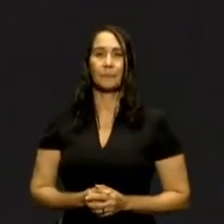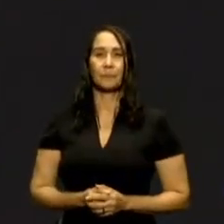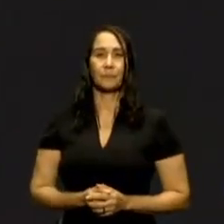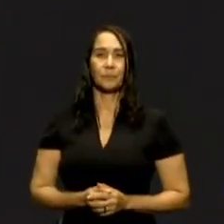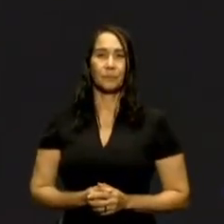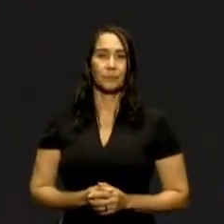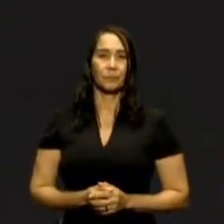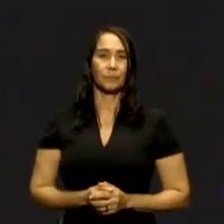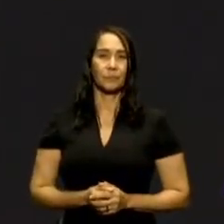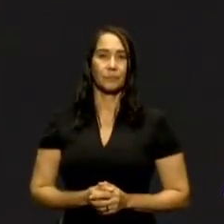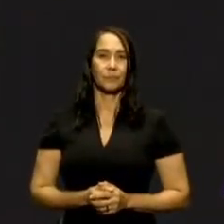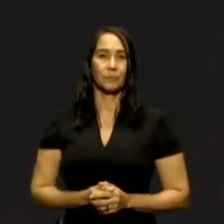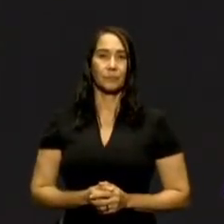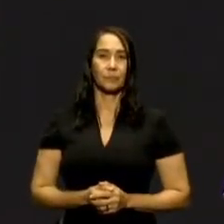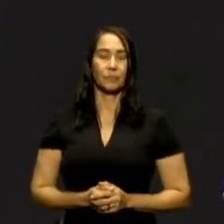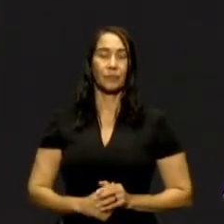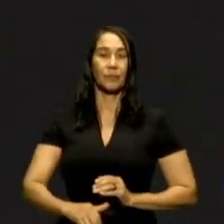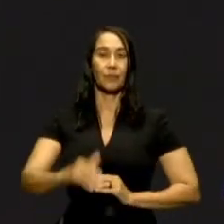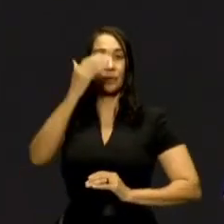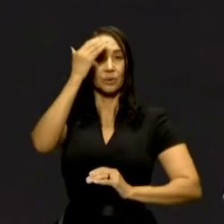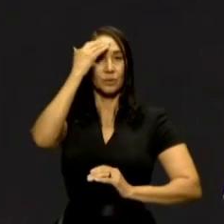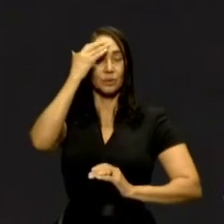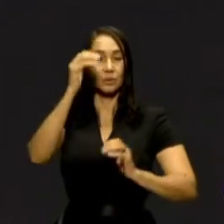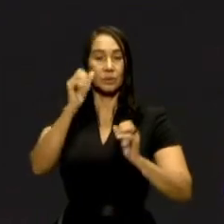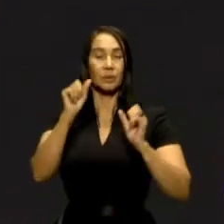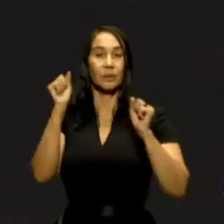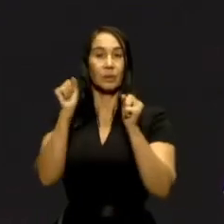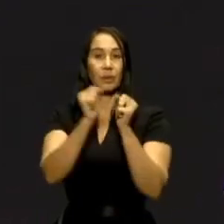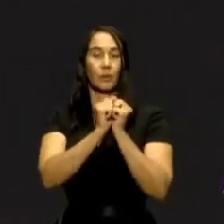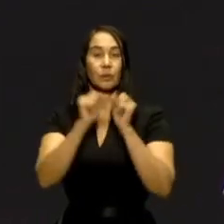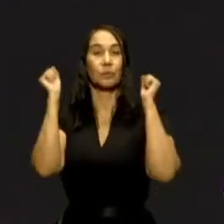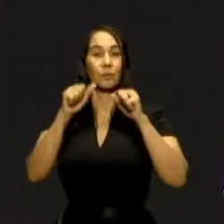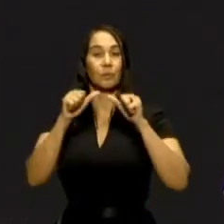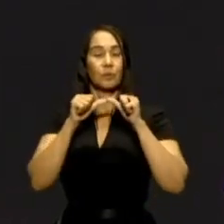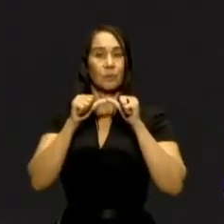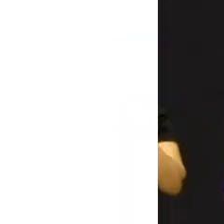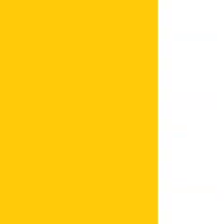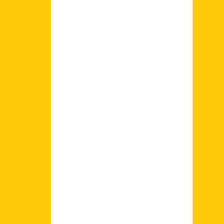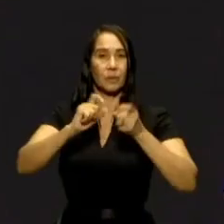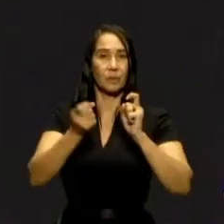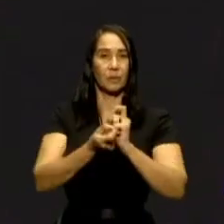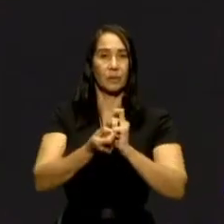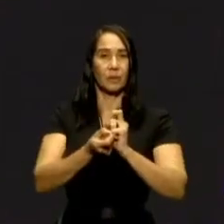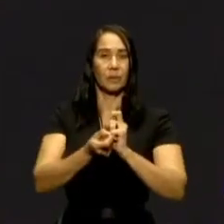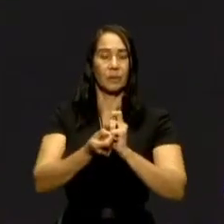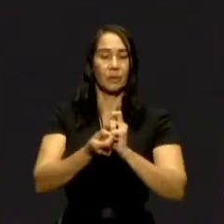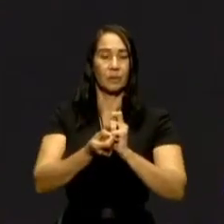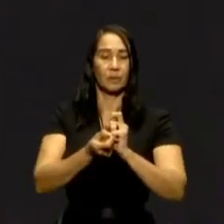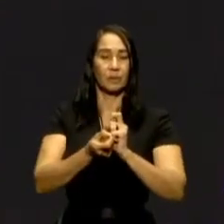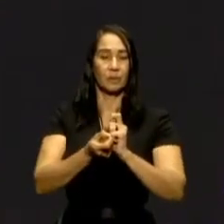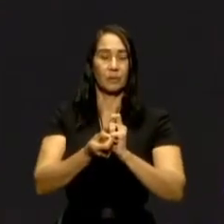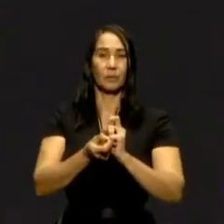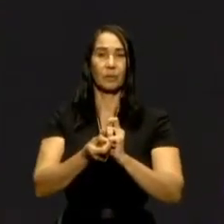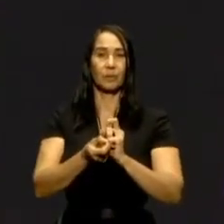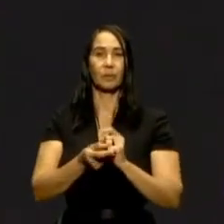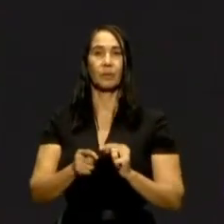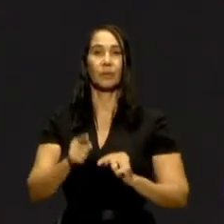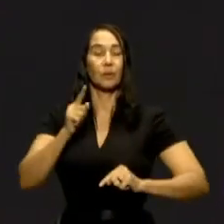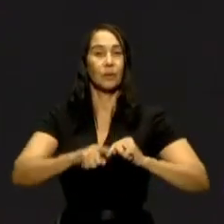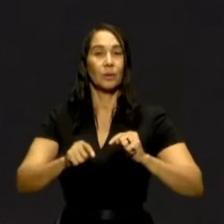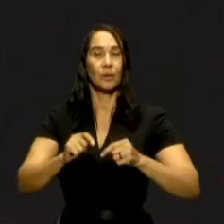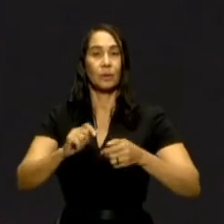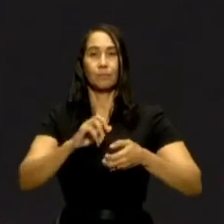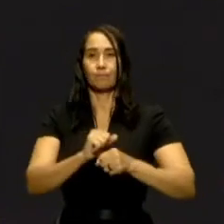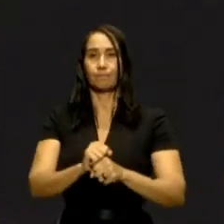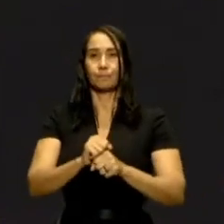convencido de que juntos podemos seguir logrando cambios en nuestra educación. No nos quedaremos de brazos cruzados